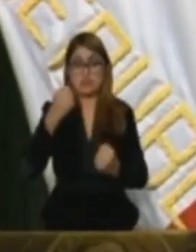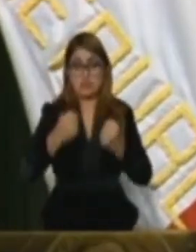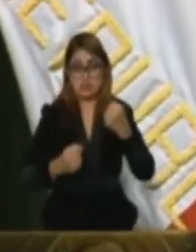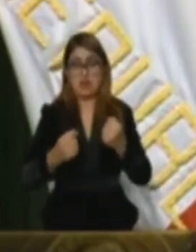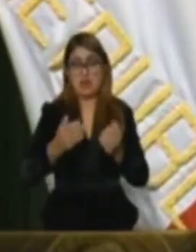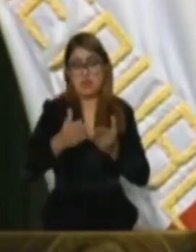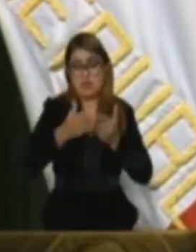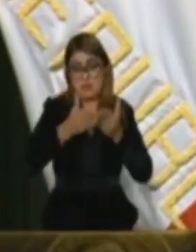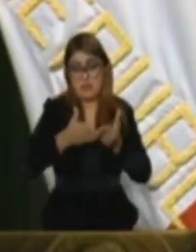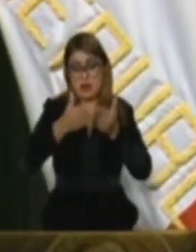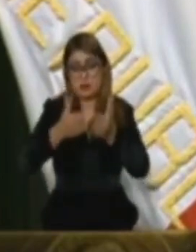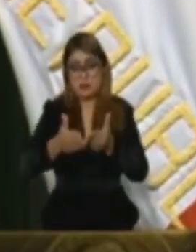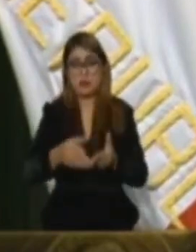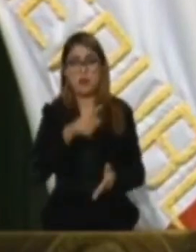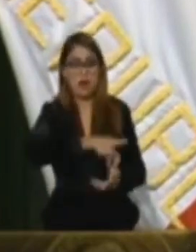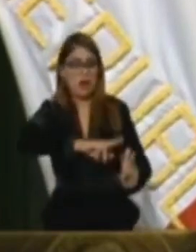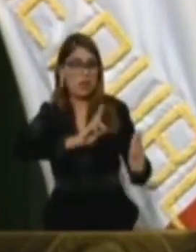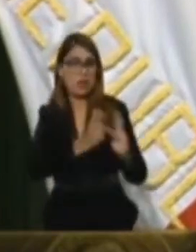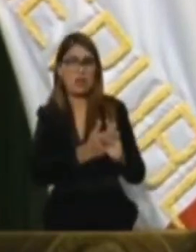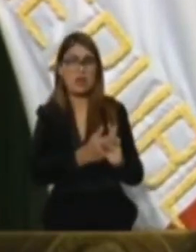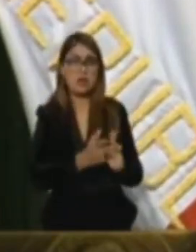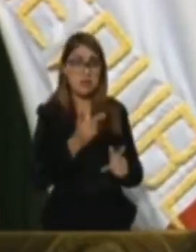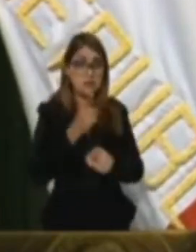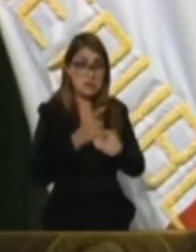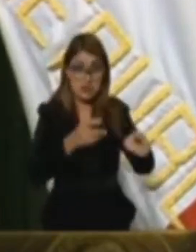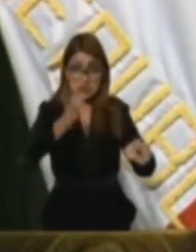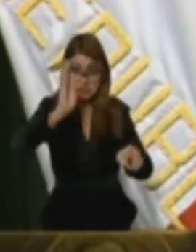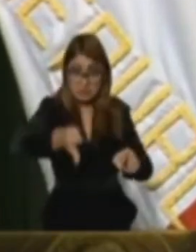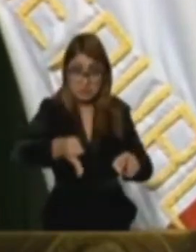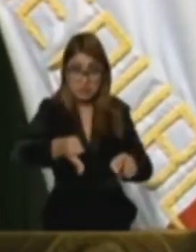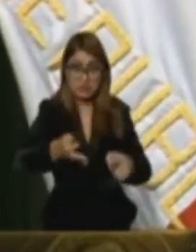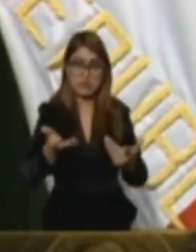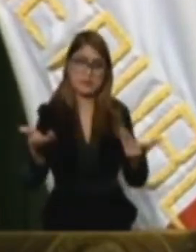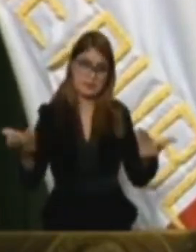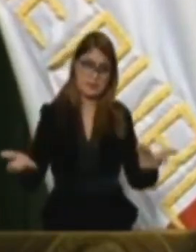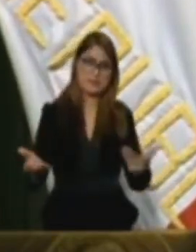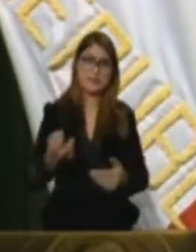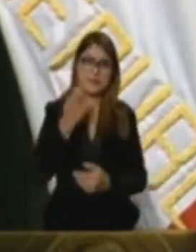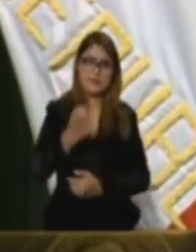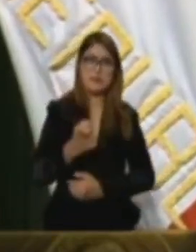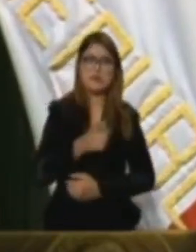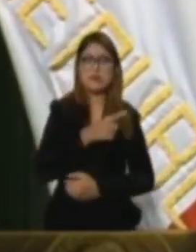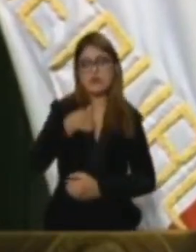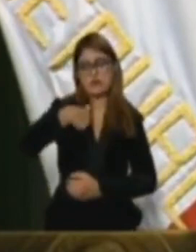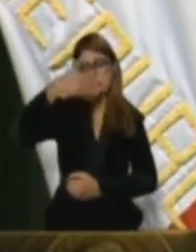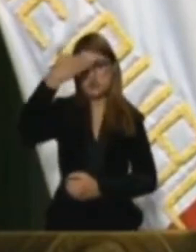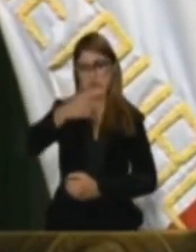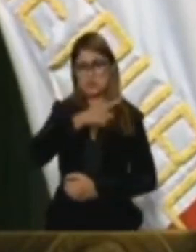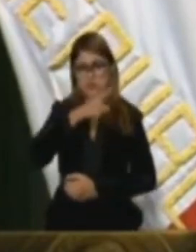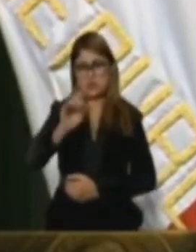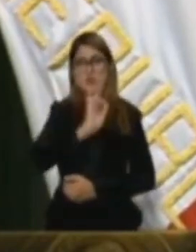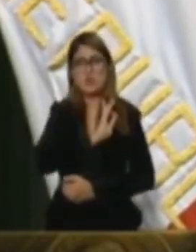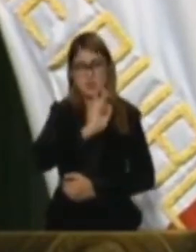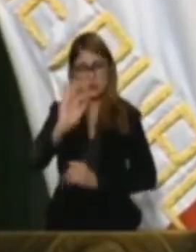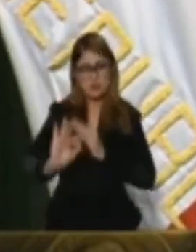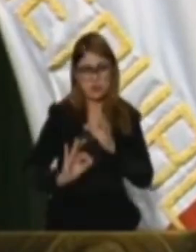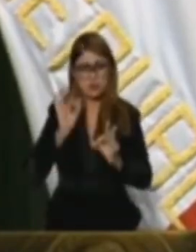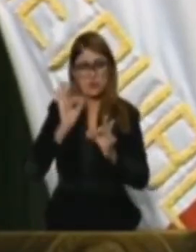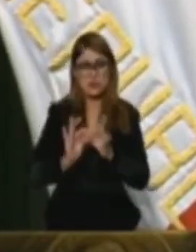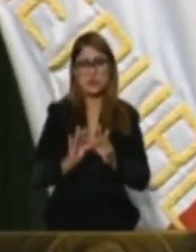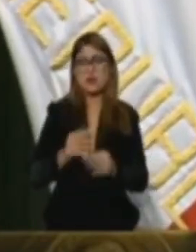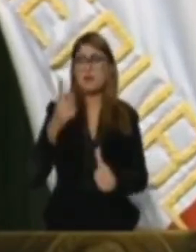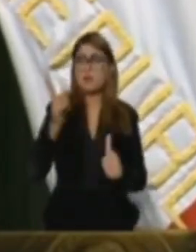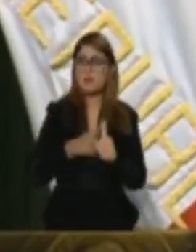es imprescindible, señores, y la patria espera que vosotros sabréis cumplirlo. Cumpliendo este primer